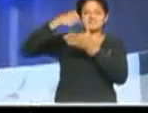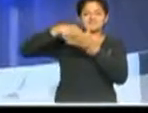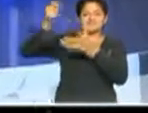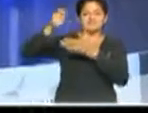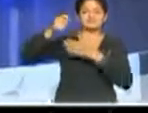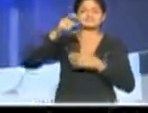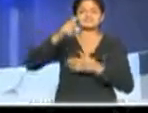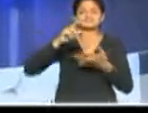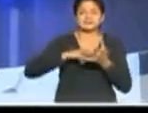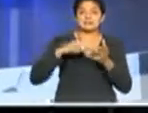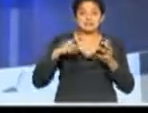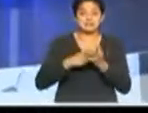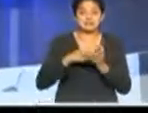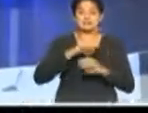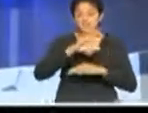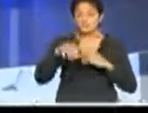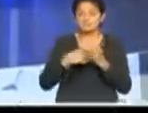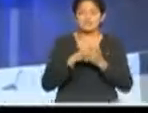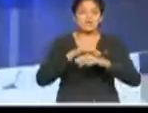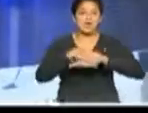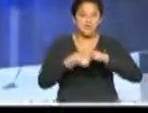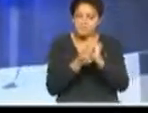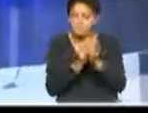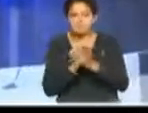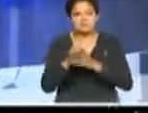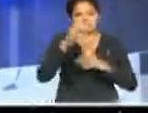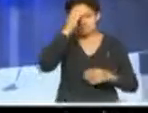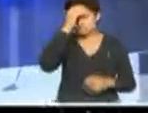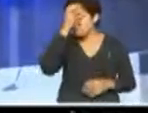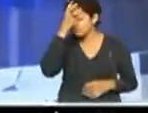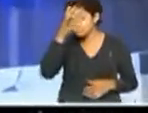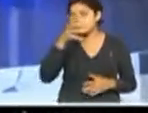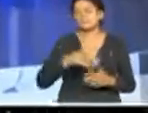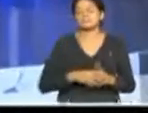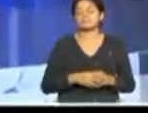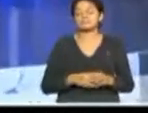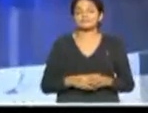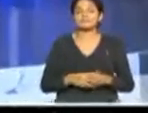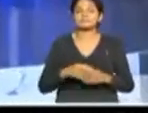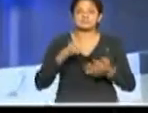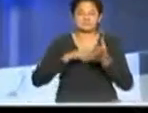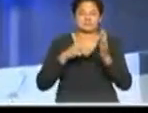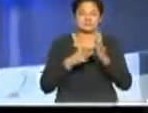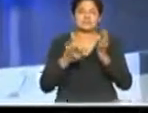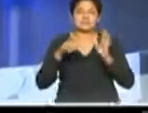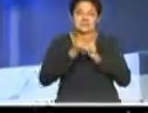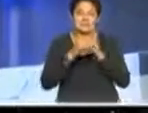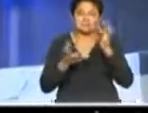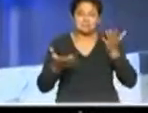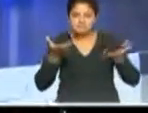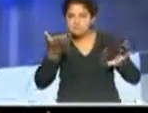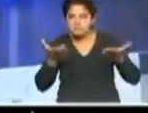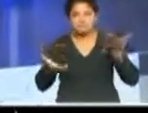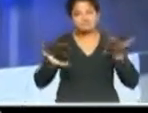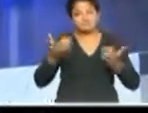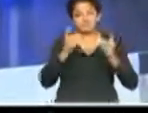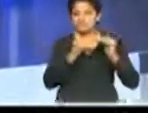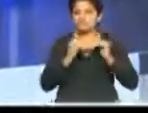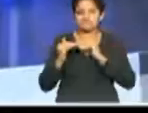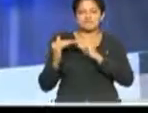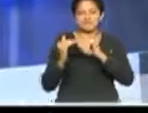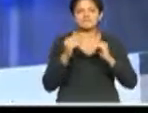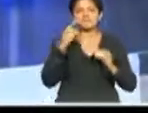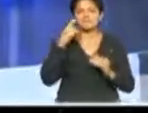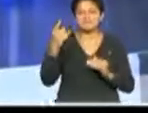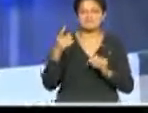acceso universal y el aprovechamiento del conocimiento a través de una normativa equilibrada y justa. Los principales beneficios